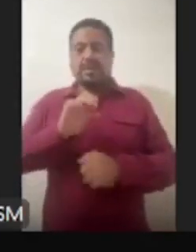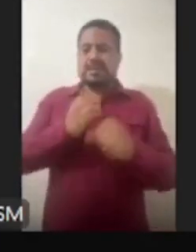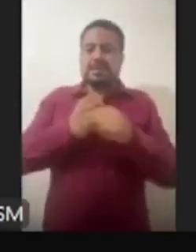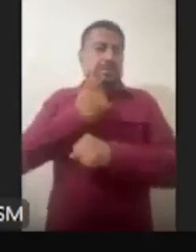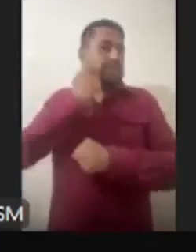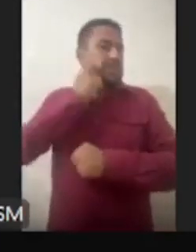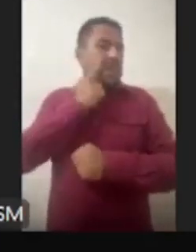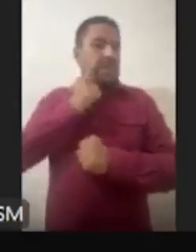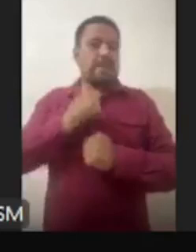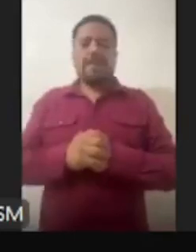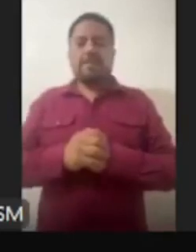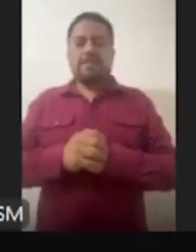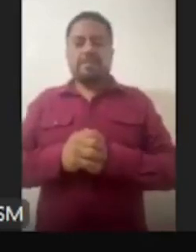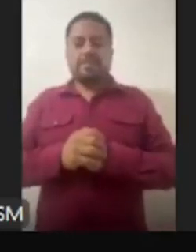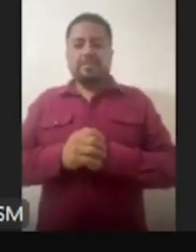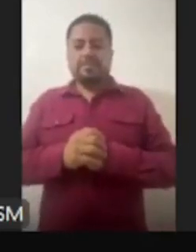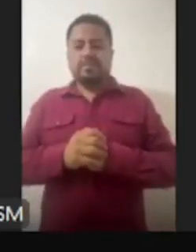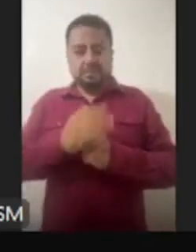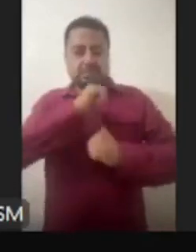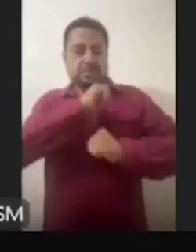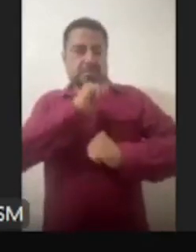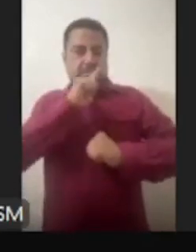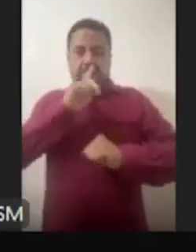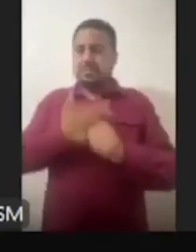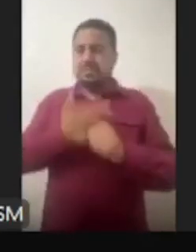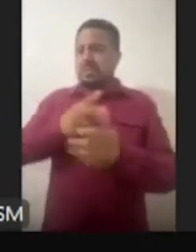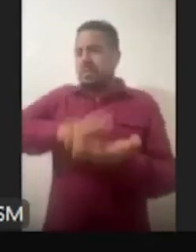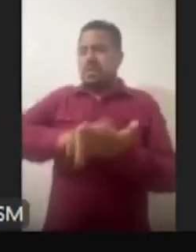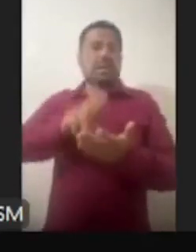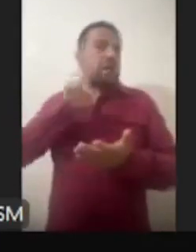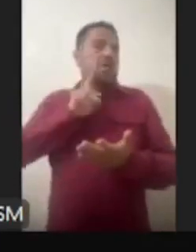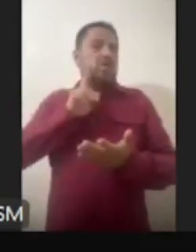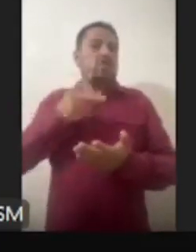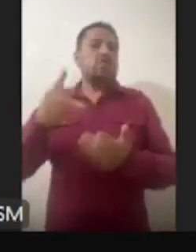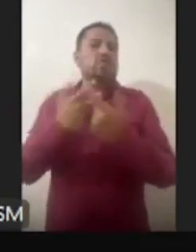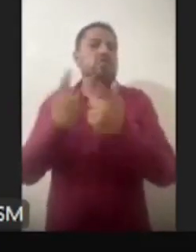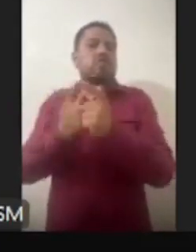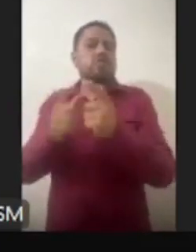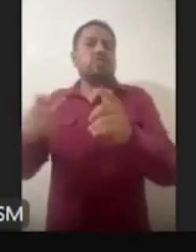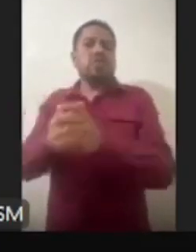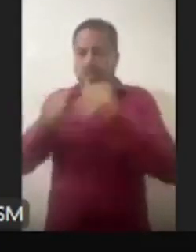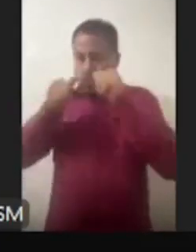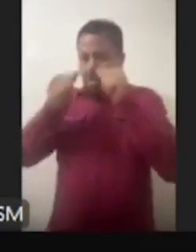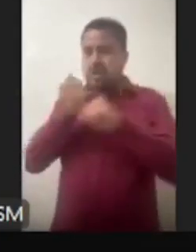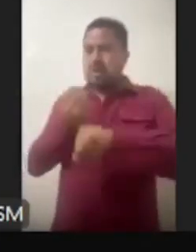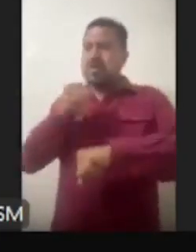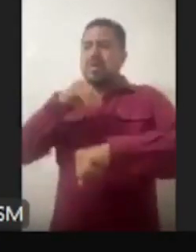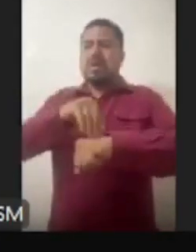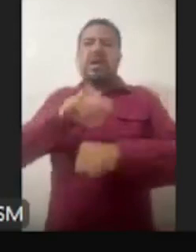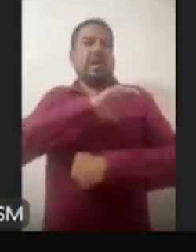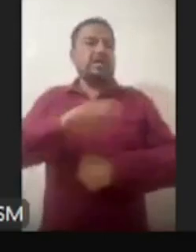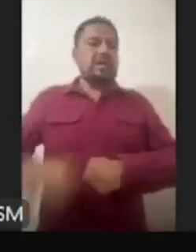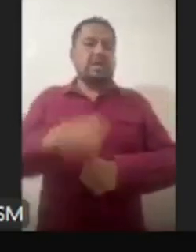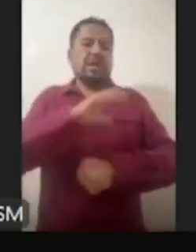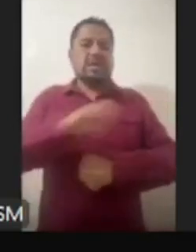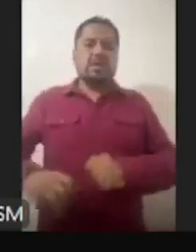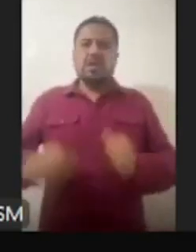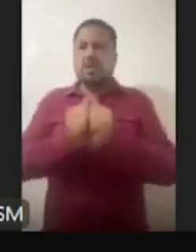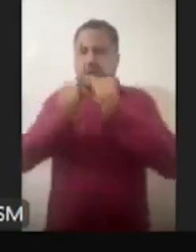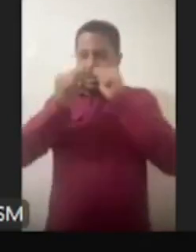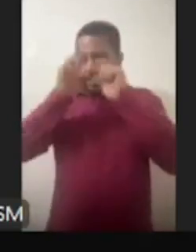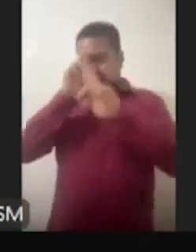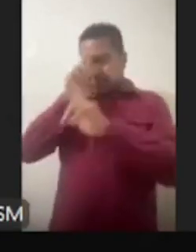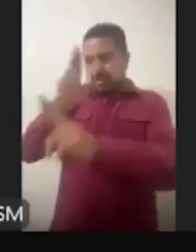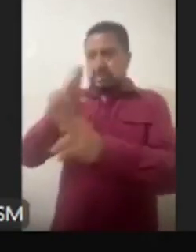Guerrero tiene la facultad de verificar que el partido haya cumplido con su obligación de postular sus candidaturas respetando la paridad de género. En caso